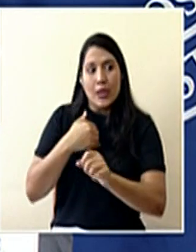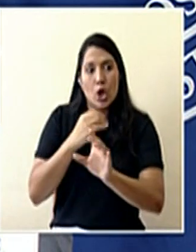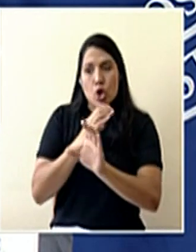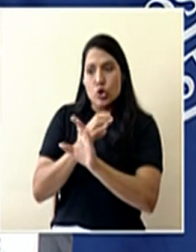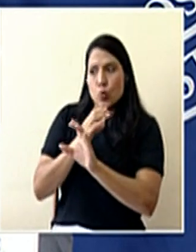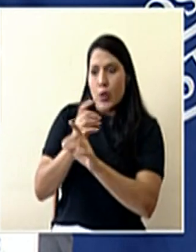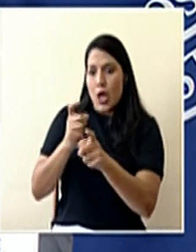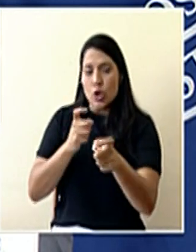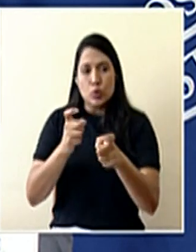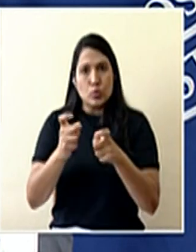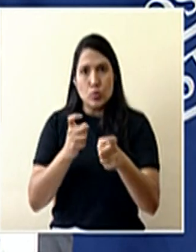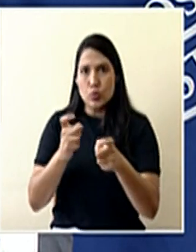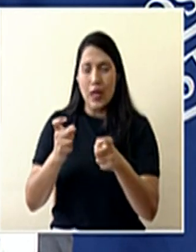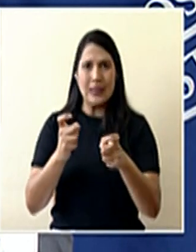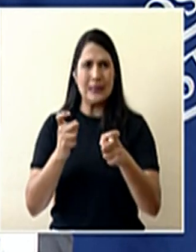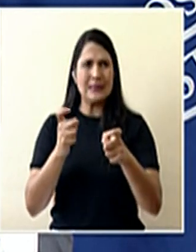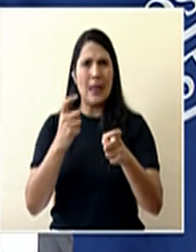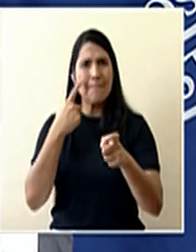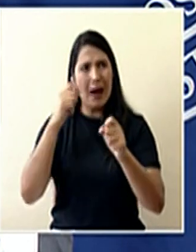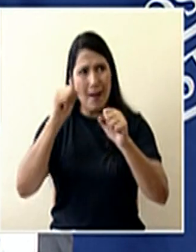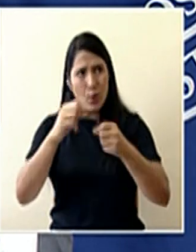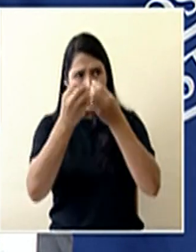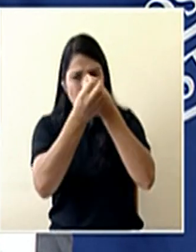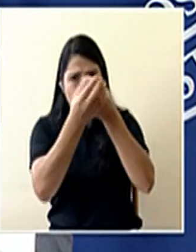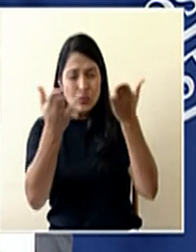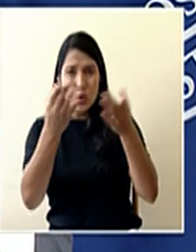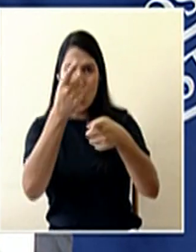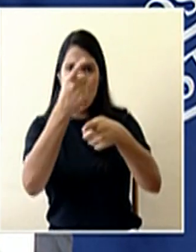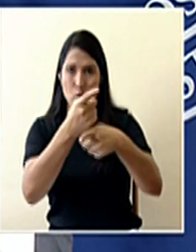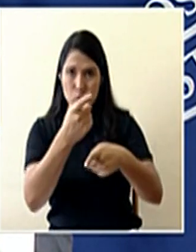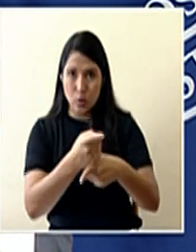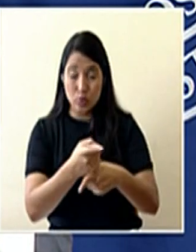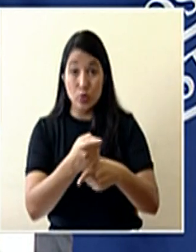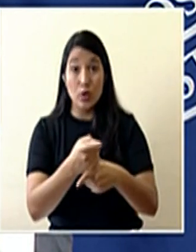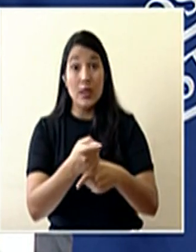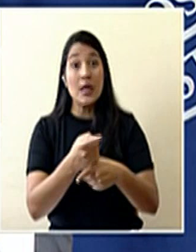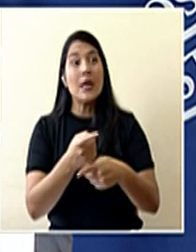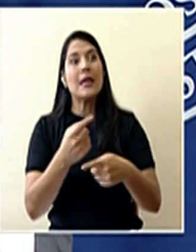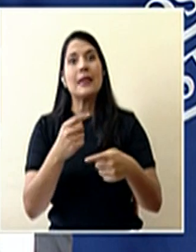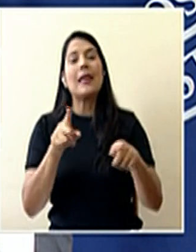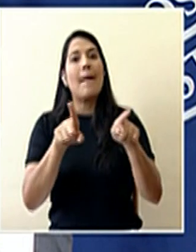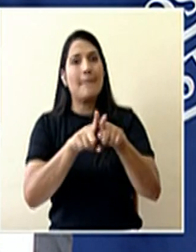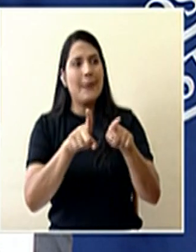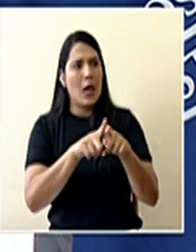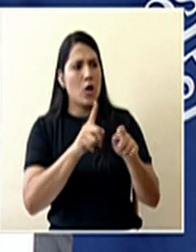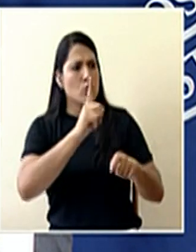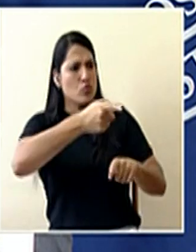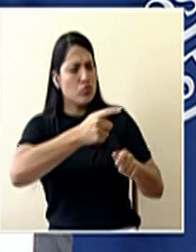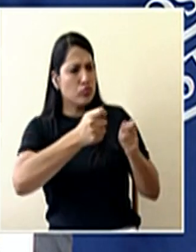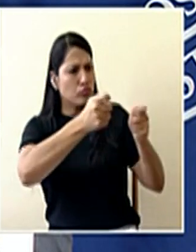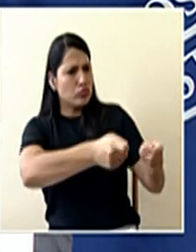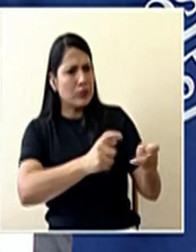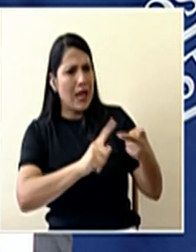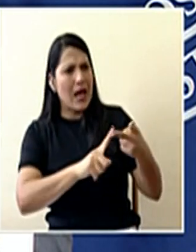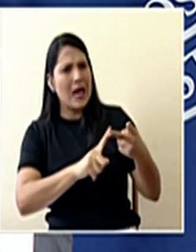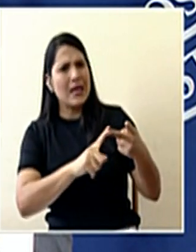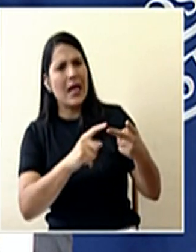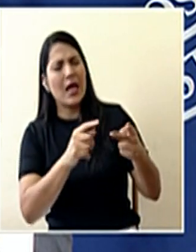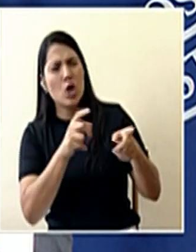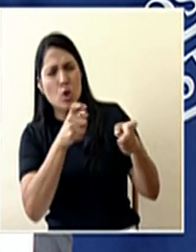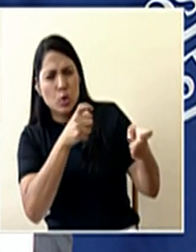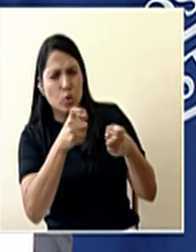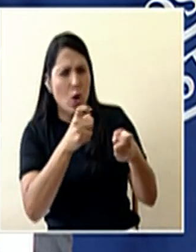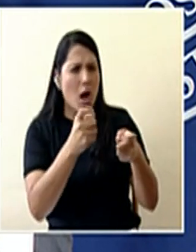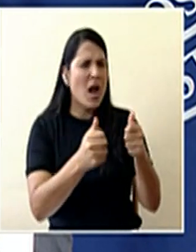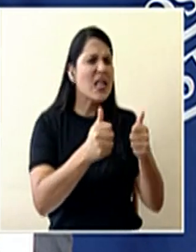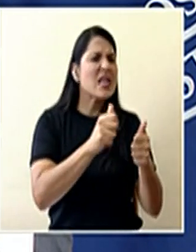los casos, las notificaciones por las órdenes sanitarias, con las órdenes sanitarias, el seguimiento de los contactos, todo lo que es el estudio de los